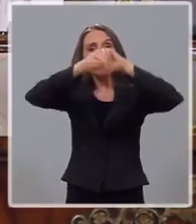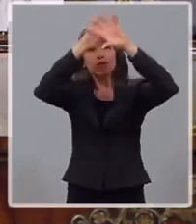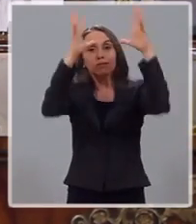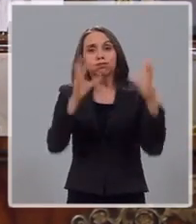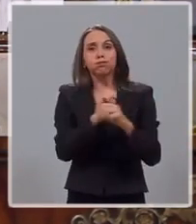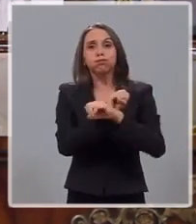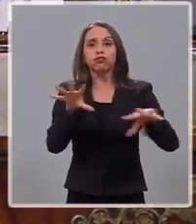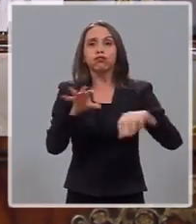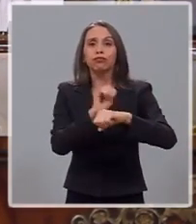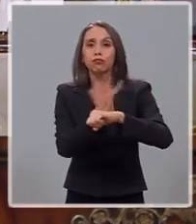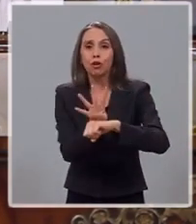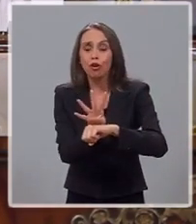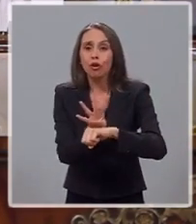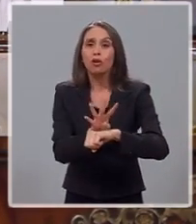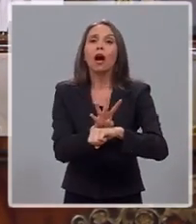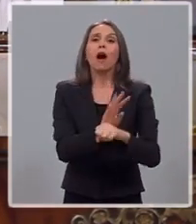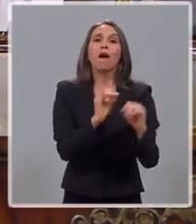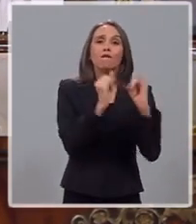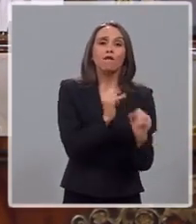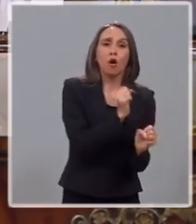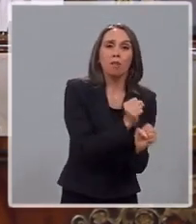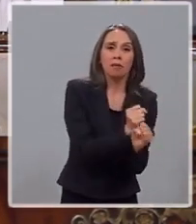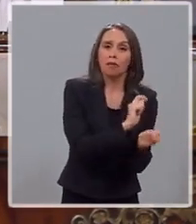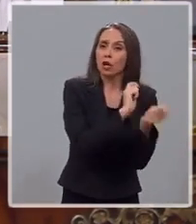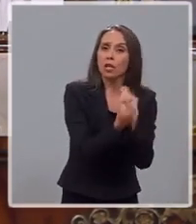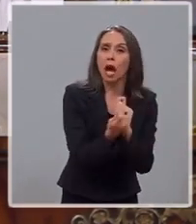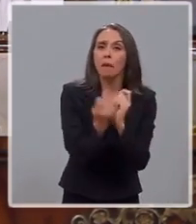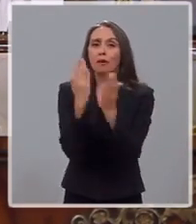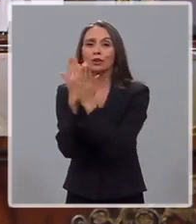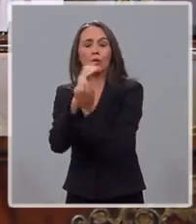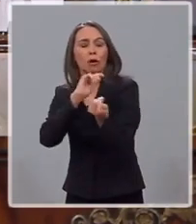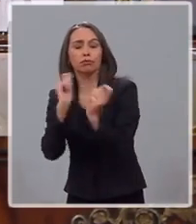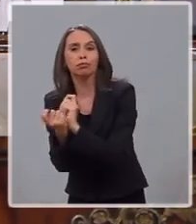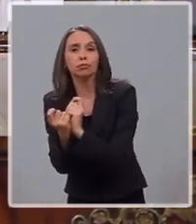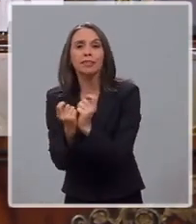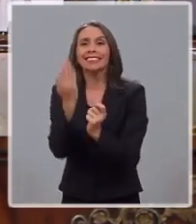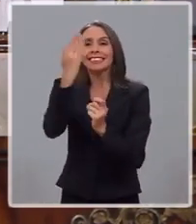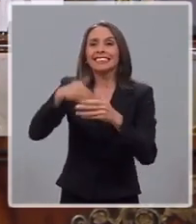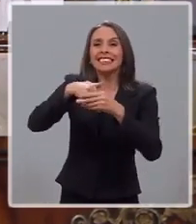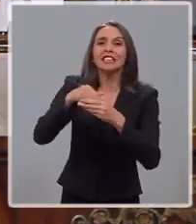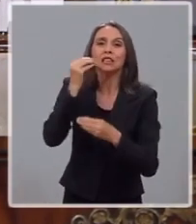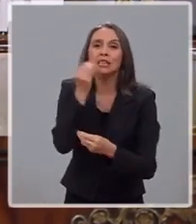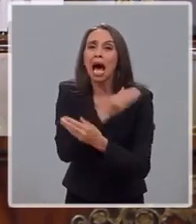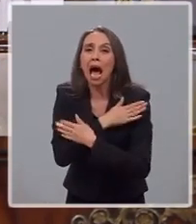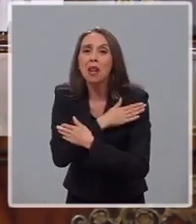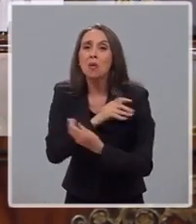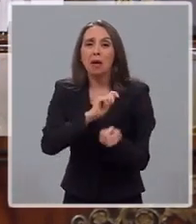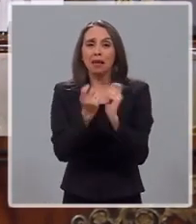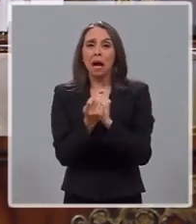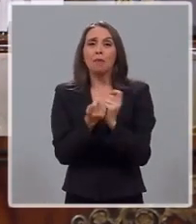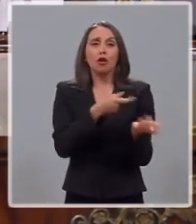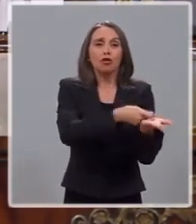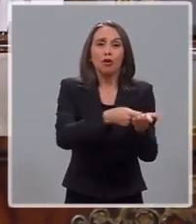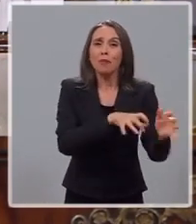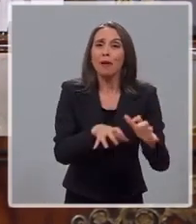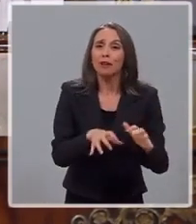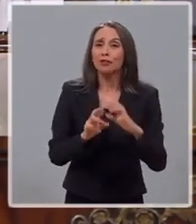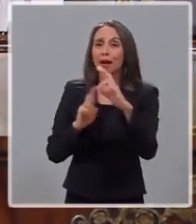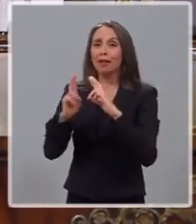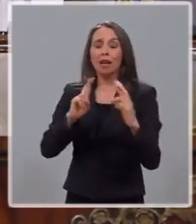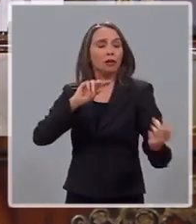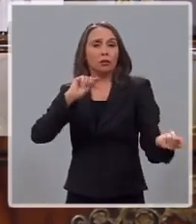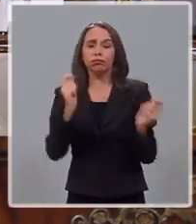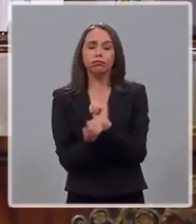alterando nuestras formas de trabajar de estudiar de saludarnos de abastecernos de relacionarnos y en